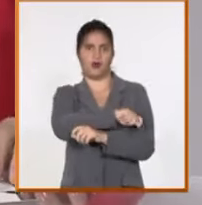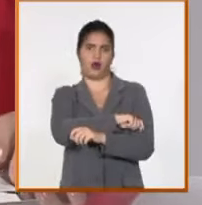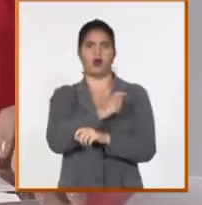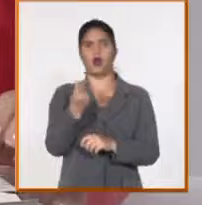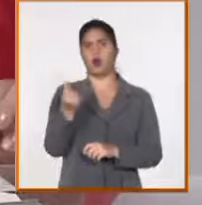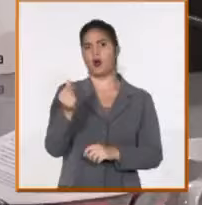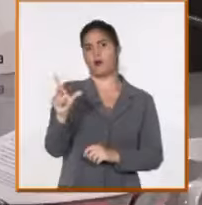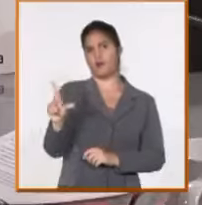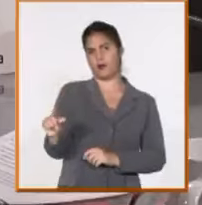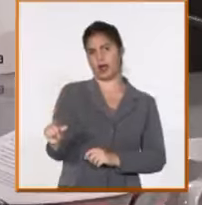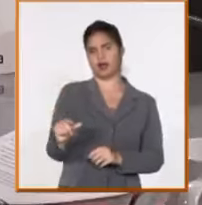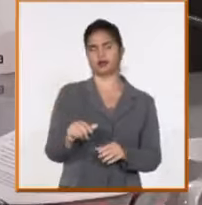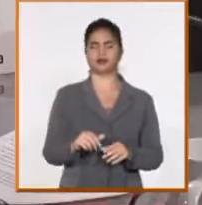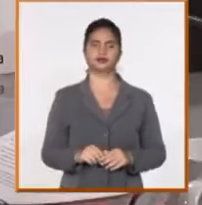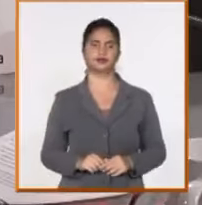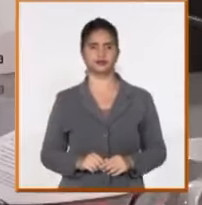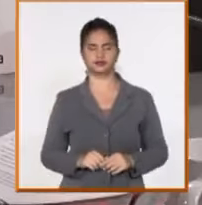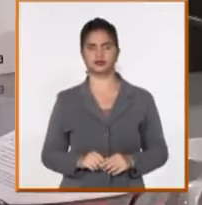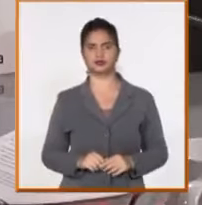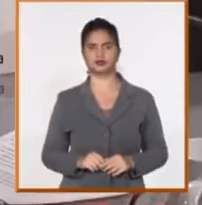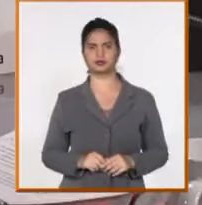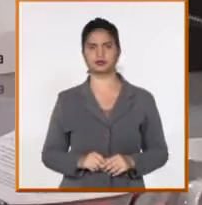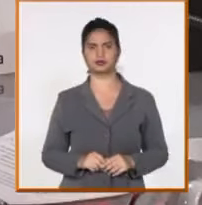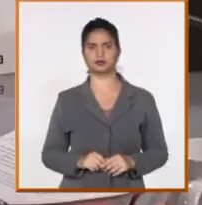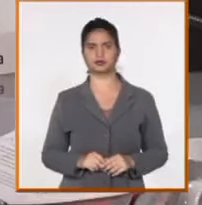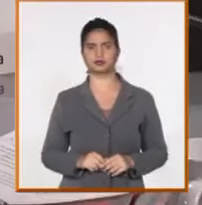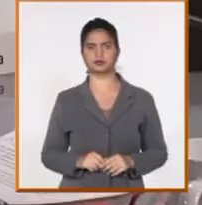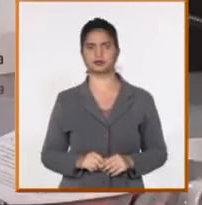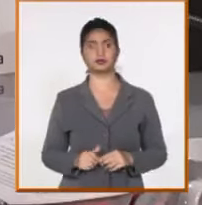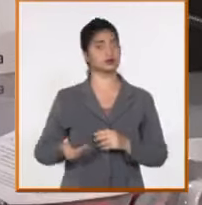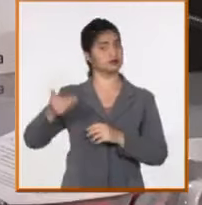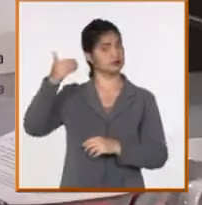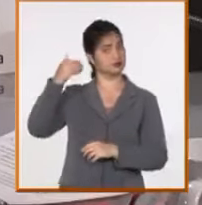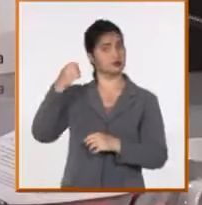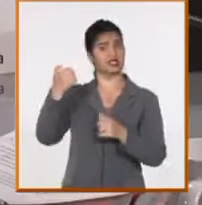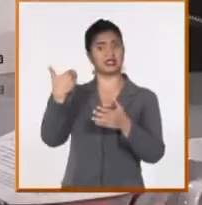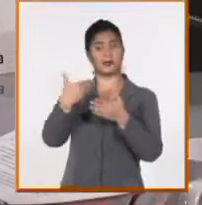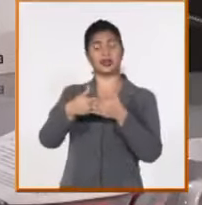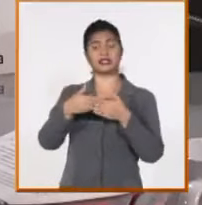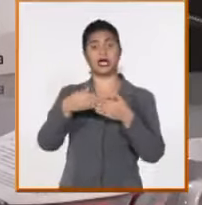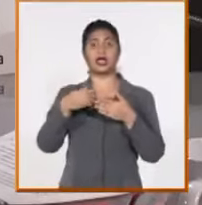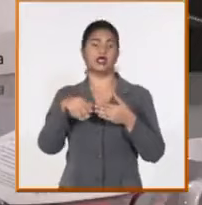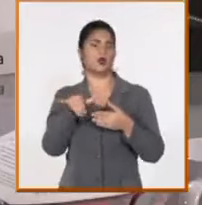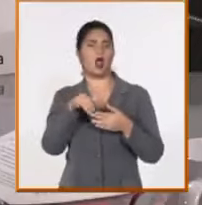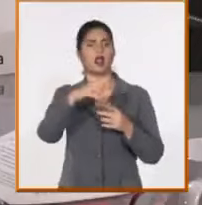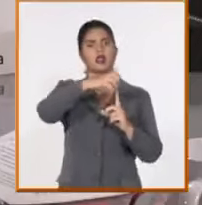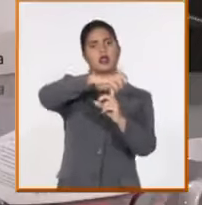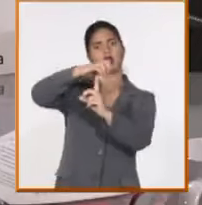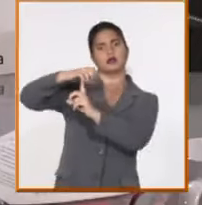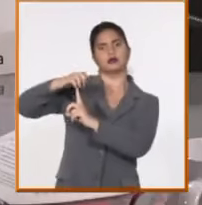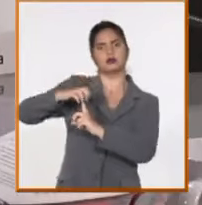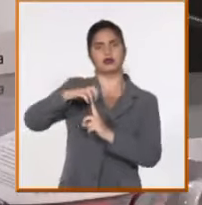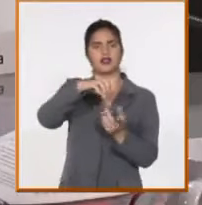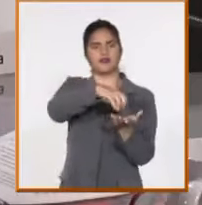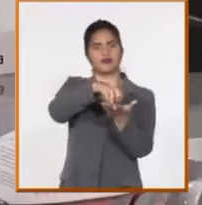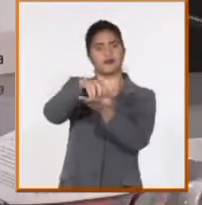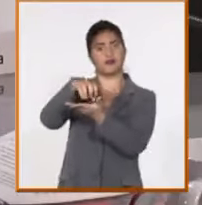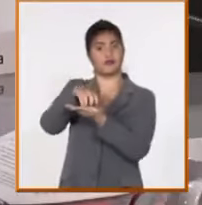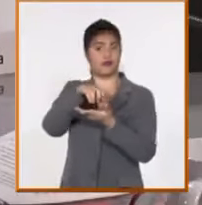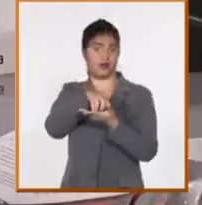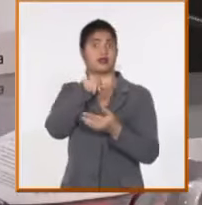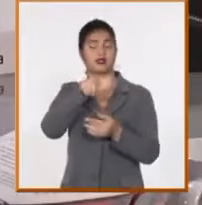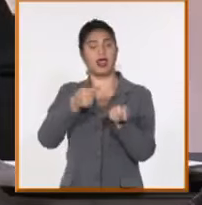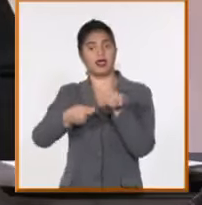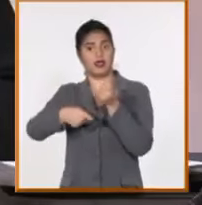presidente con ha sida una feria también de oportunidades con las con las empresas no estatales y se buscaba ese encadenamiento creo que es parte de esa búsqueda